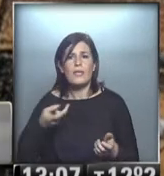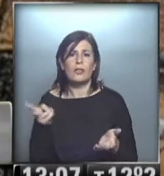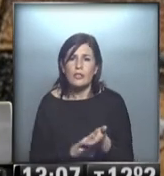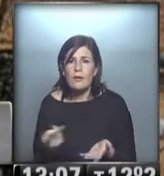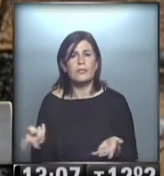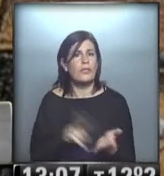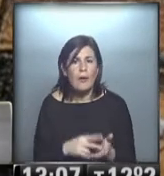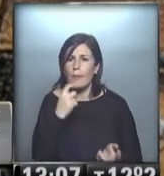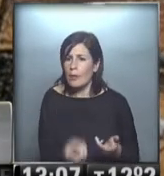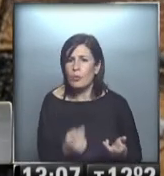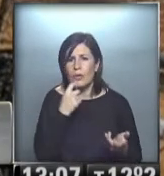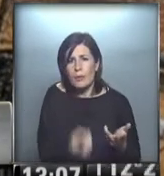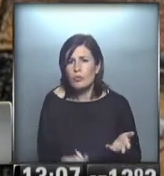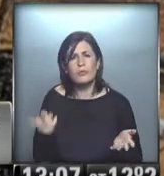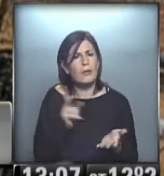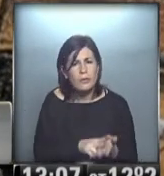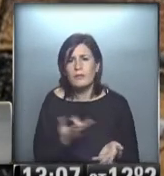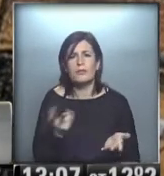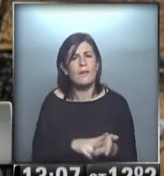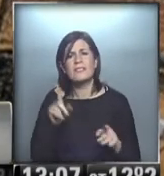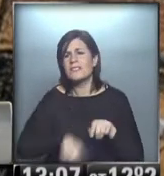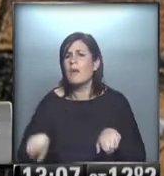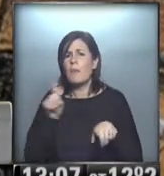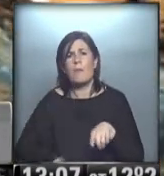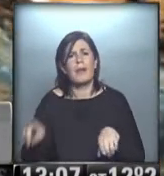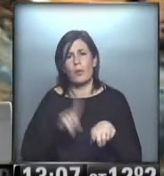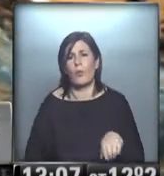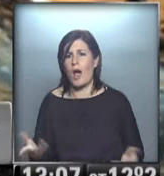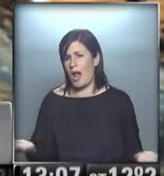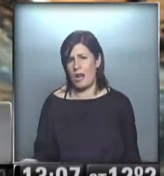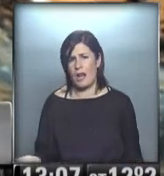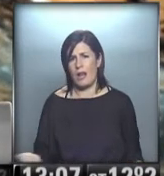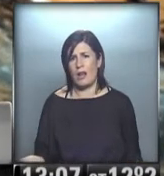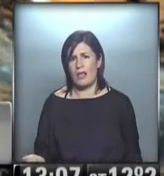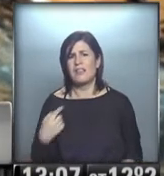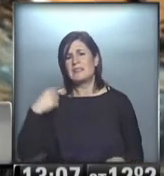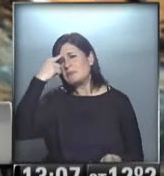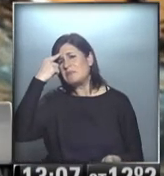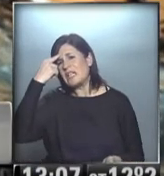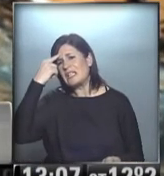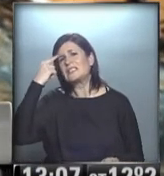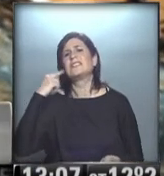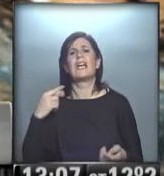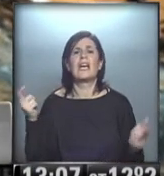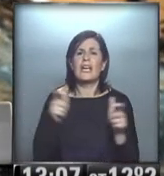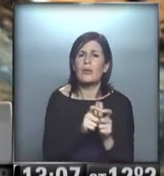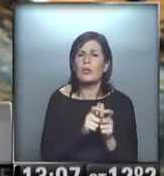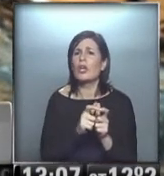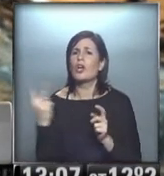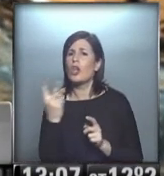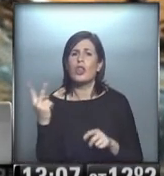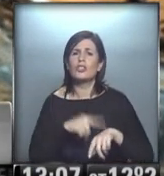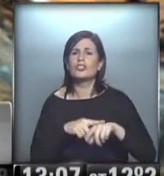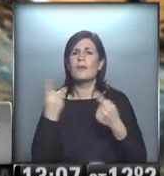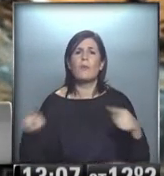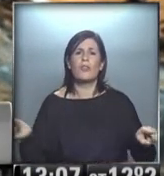mismas preguntas. Para Sterin-Penzel nunca es muy igualitaria la cantidad de tiempo en exposición que tiene una y otra parte. Entonces